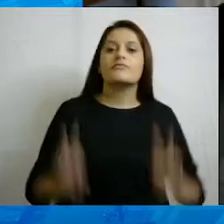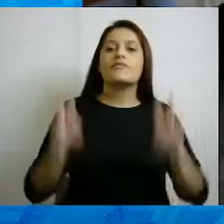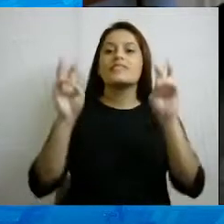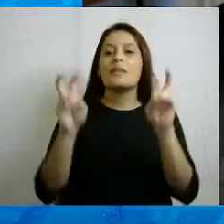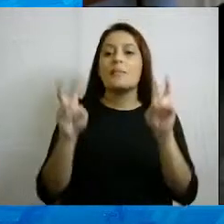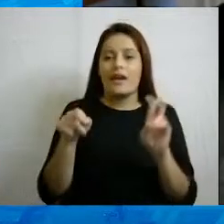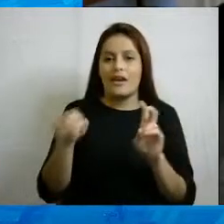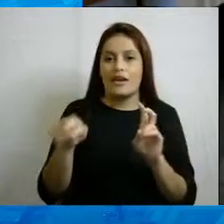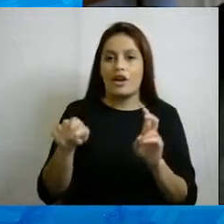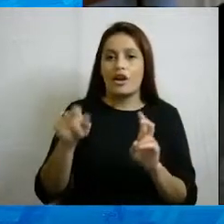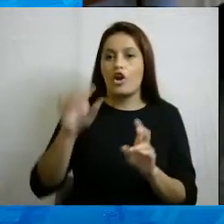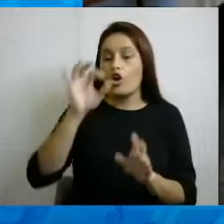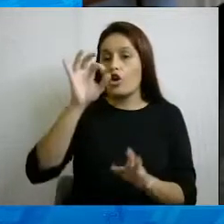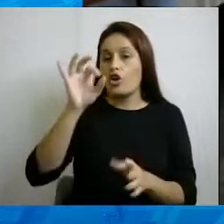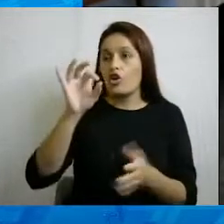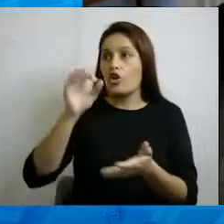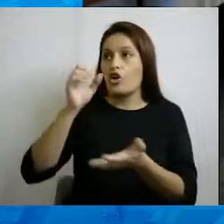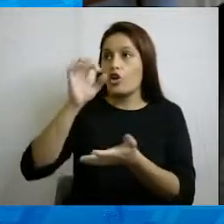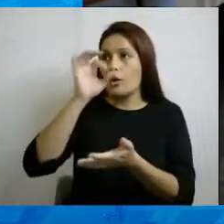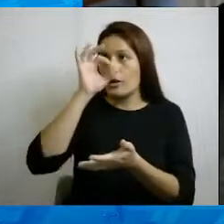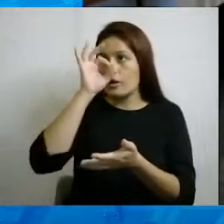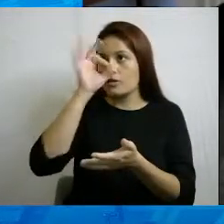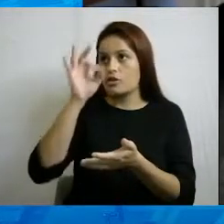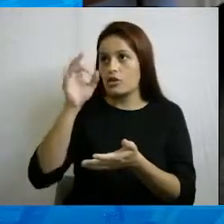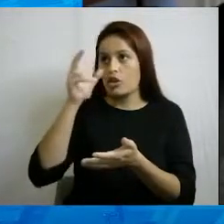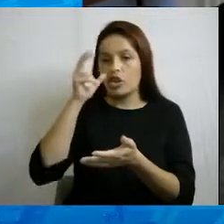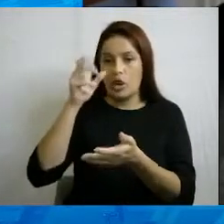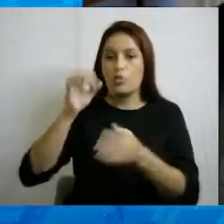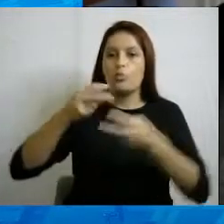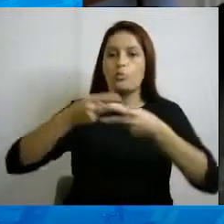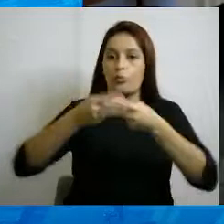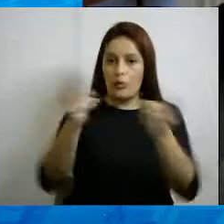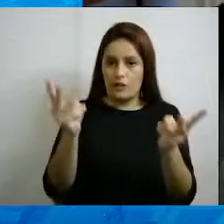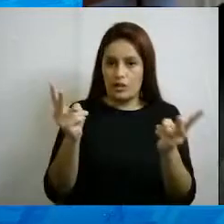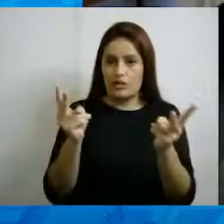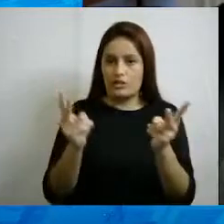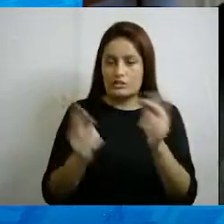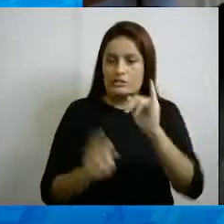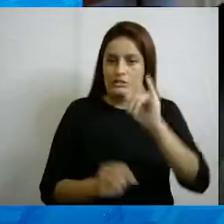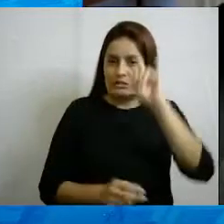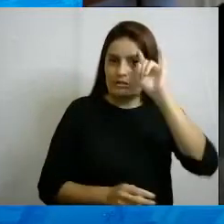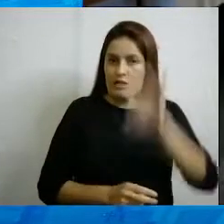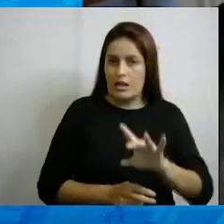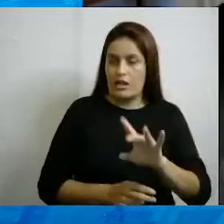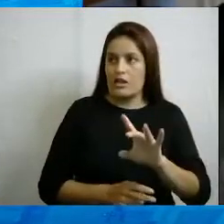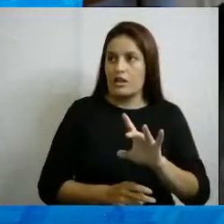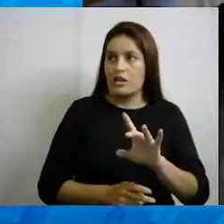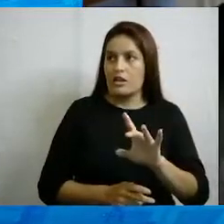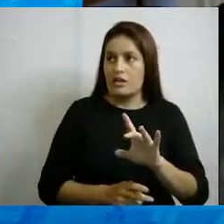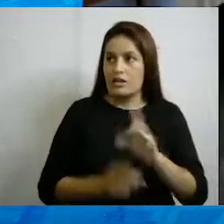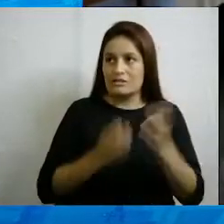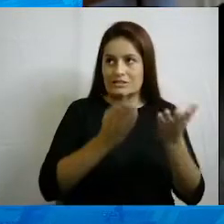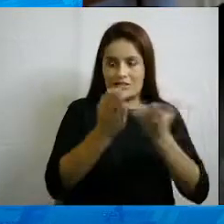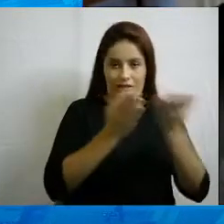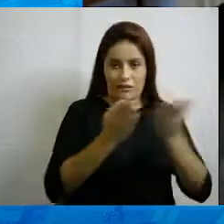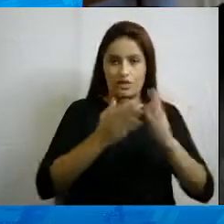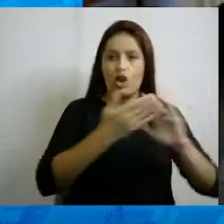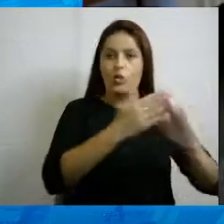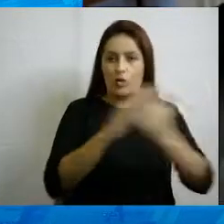con el notario público. Yo sé que es un notario público y ejerce un servicio a la